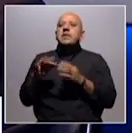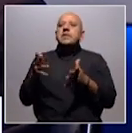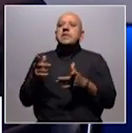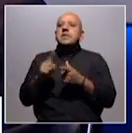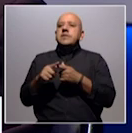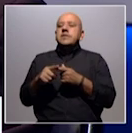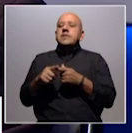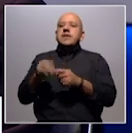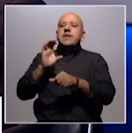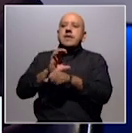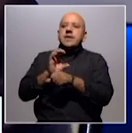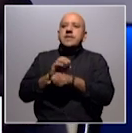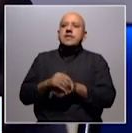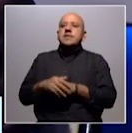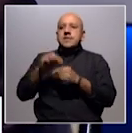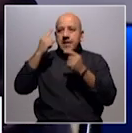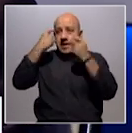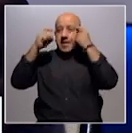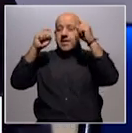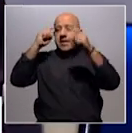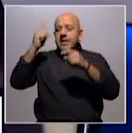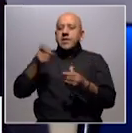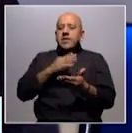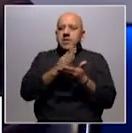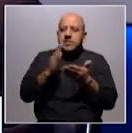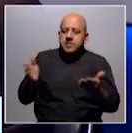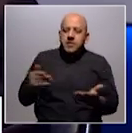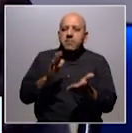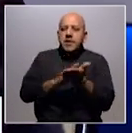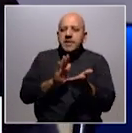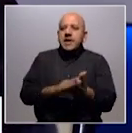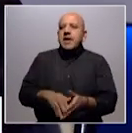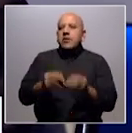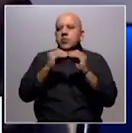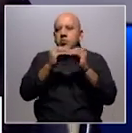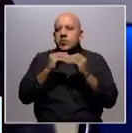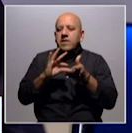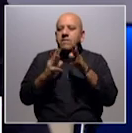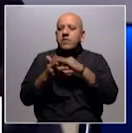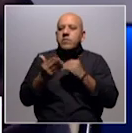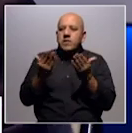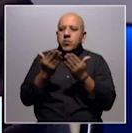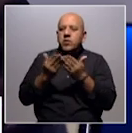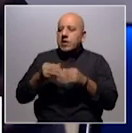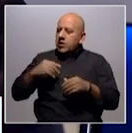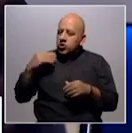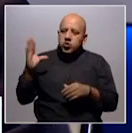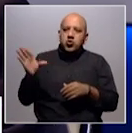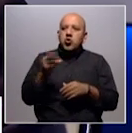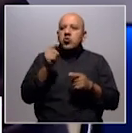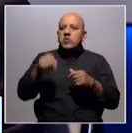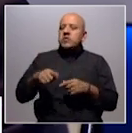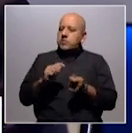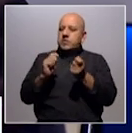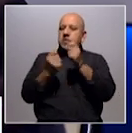clase la idea de bibliografía de materiales de consulta la forma de estudiar todo eso se dio